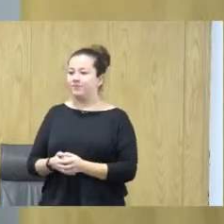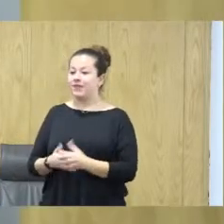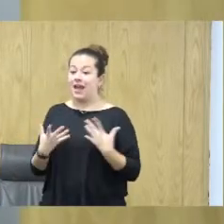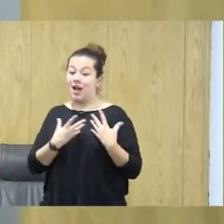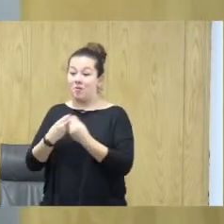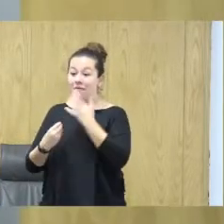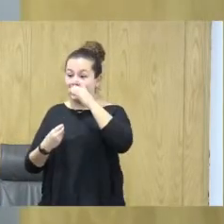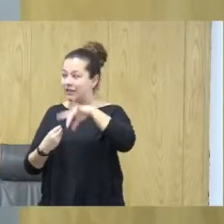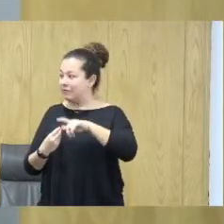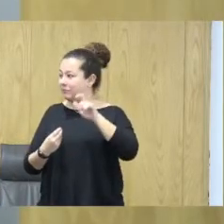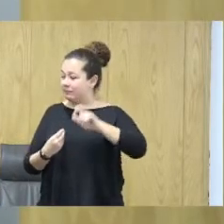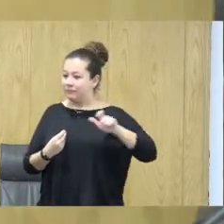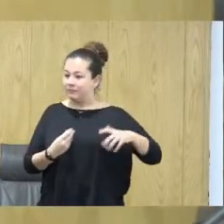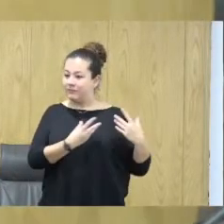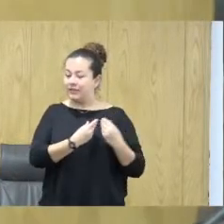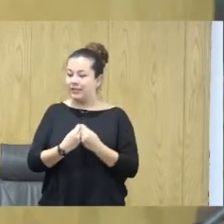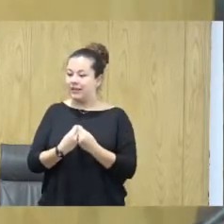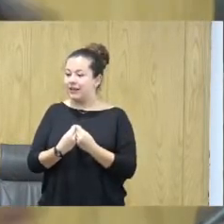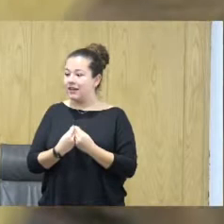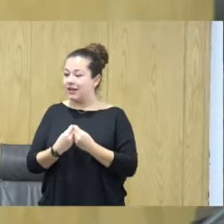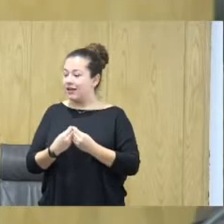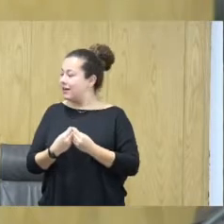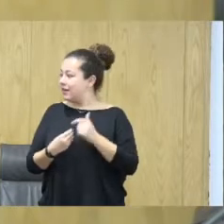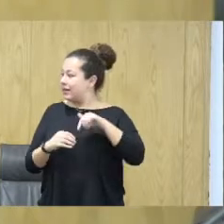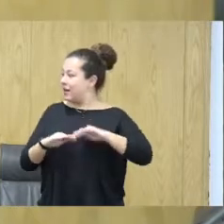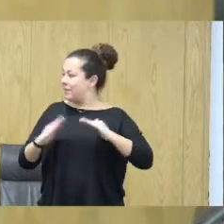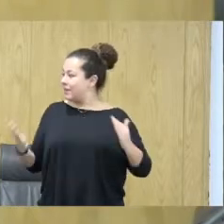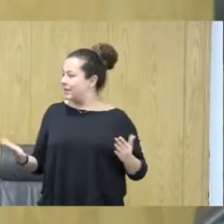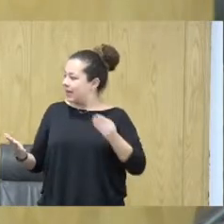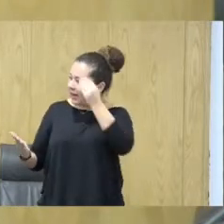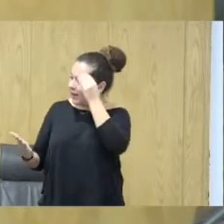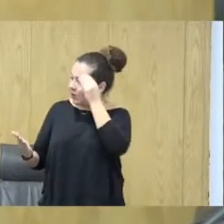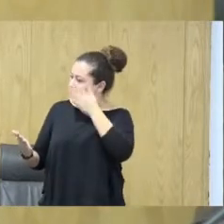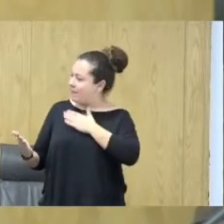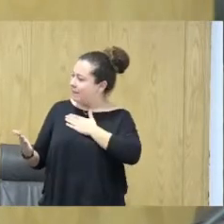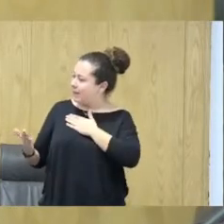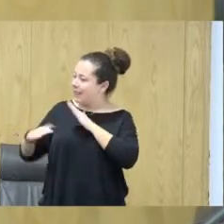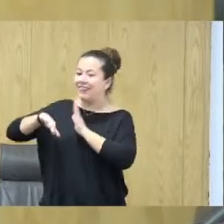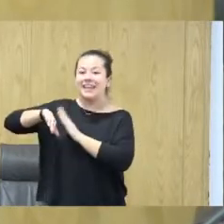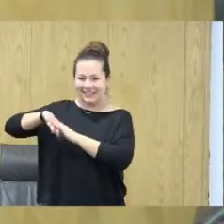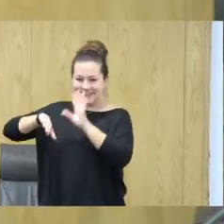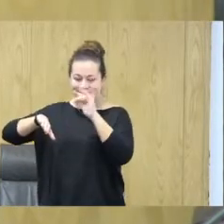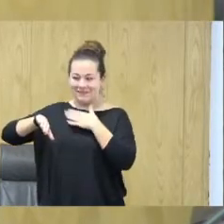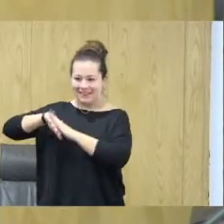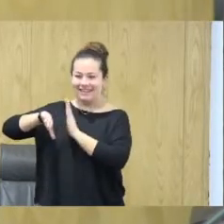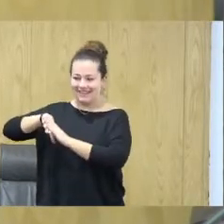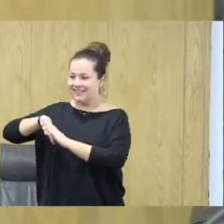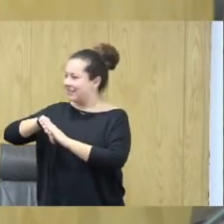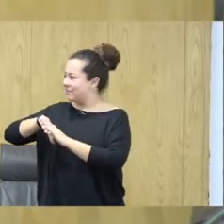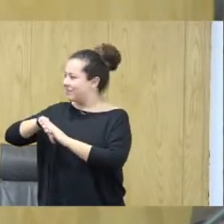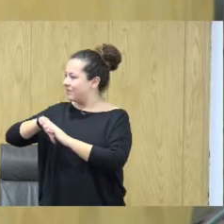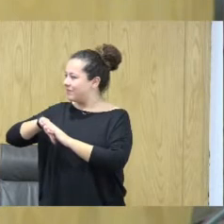acompañan en la mesa, creo que está a mi derecha, ¿no? En ese momento no,